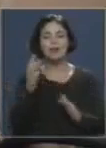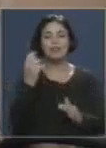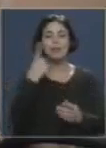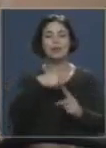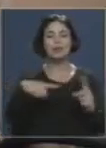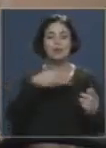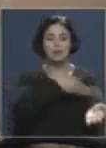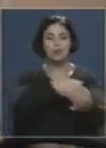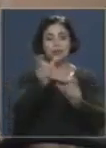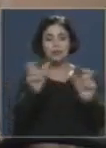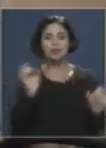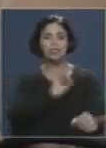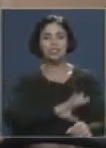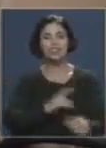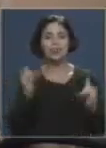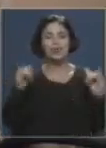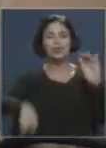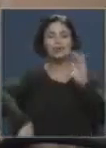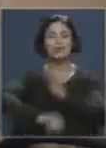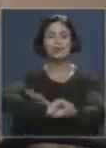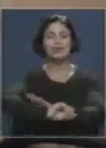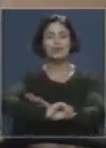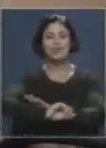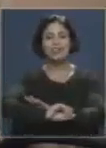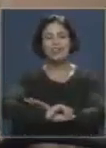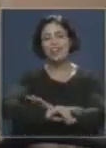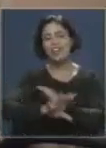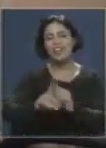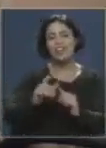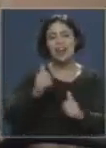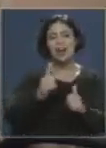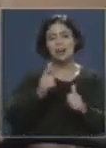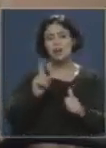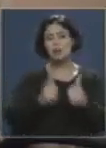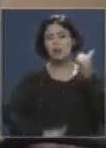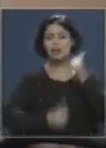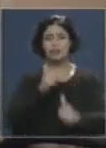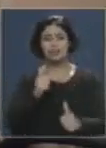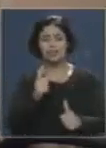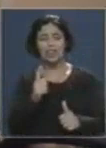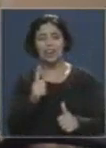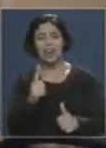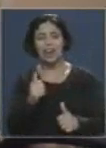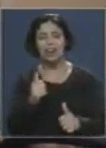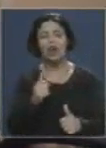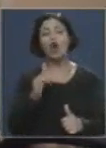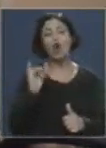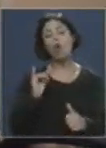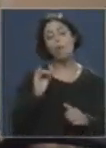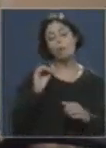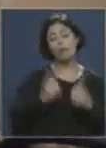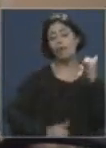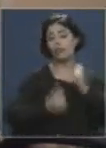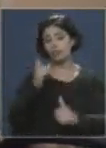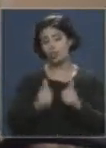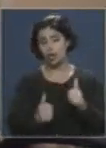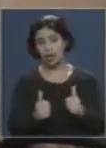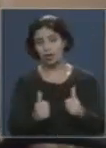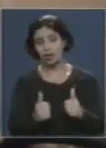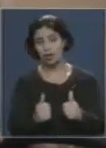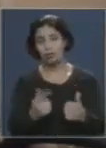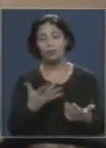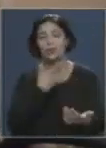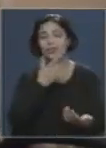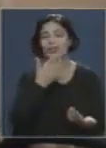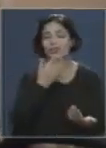millón de chilenos jugando fútbol, tanto en el fútbol amateur, tanto en el fútbol profesional, y por qué no